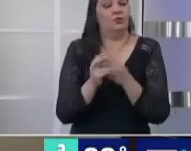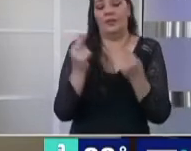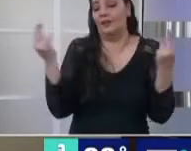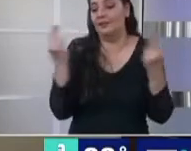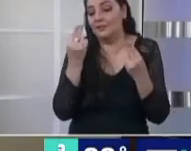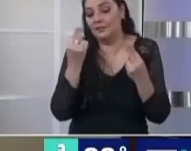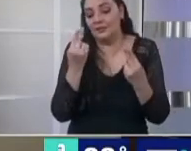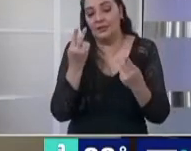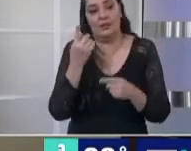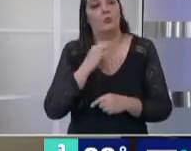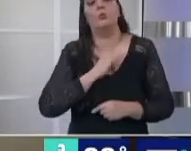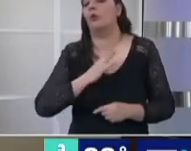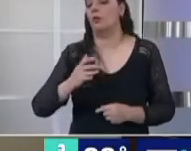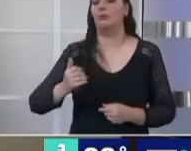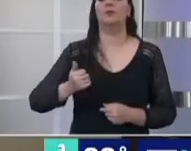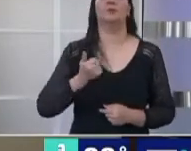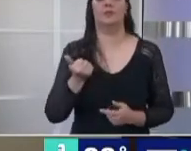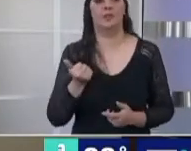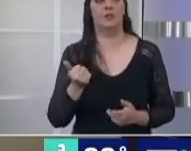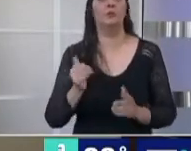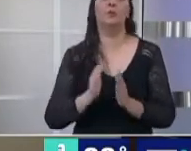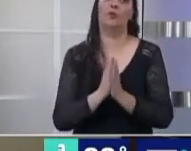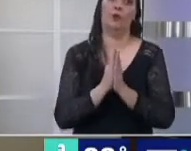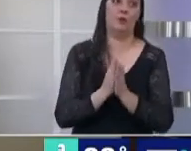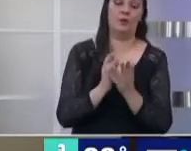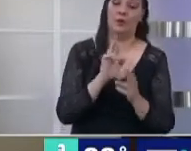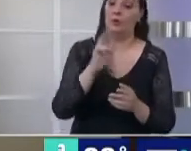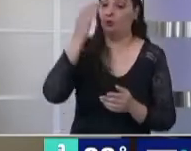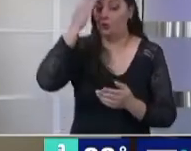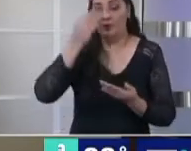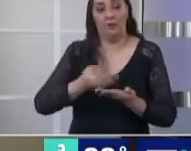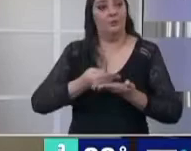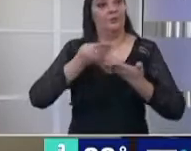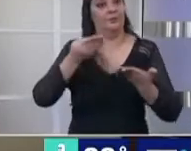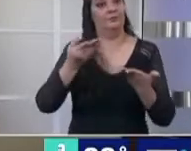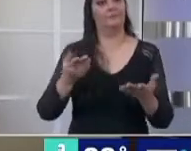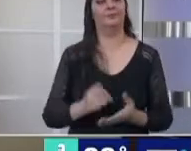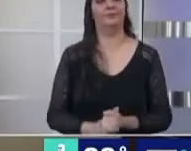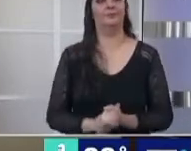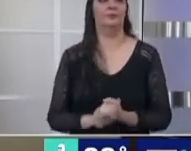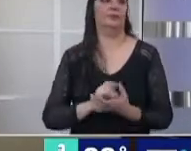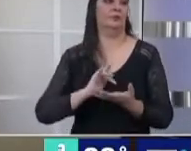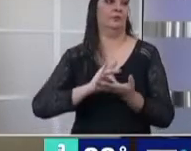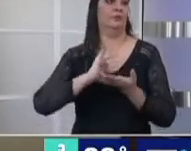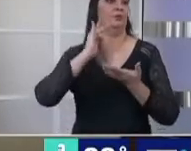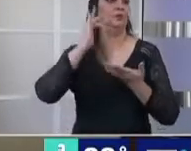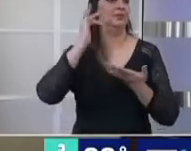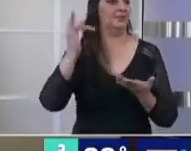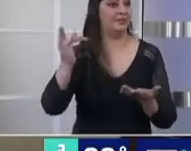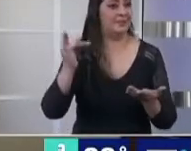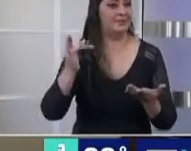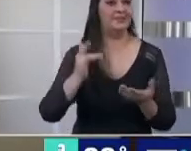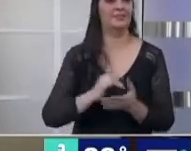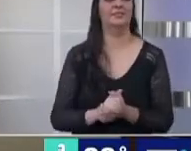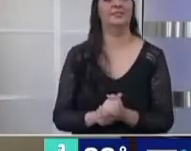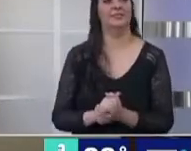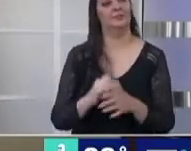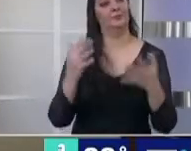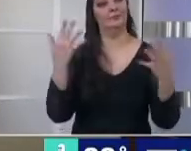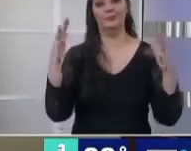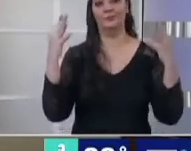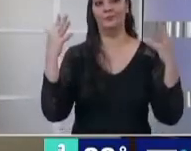recuperar la salud en el estado de Nuevo León. Por favor, reciba este reconocimiento. Muchísimas gracias. Muchísimas gracias